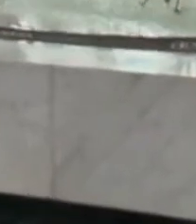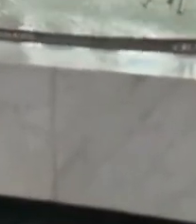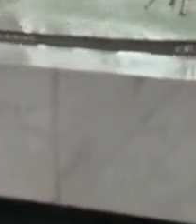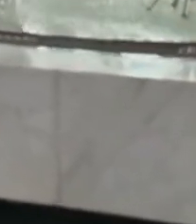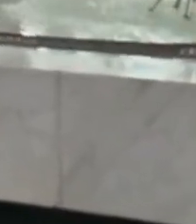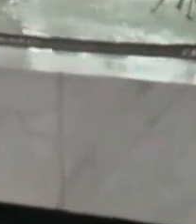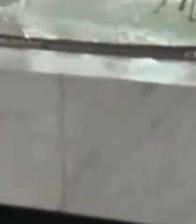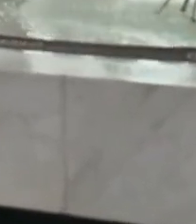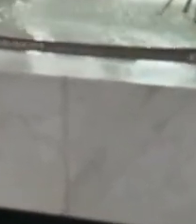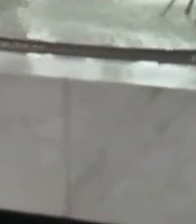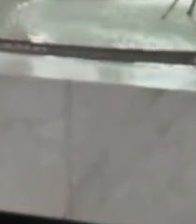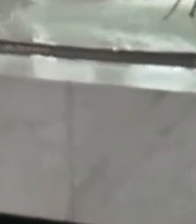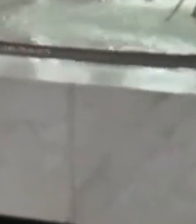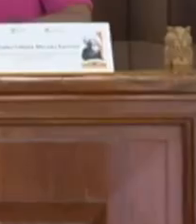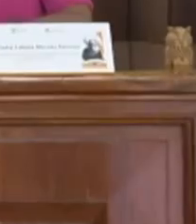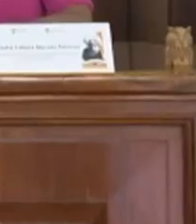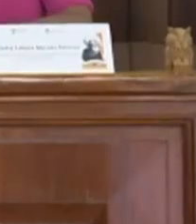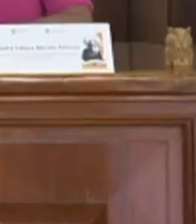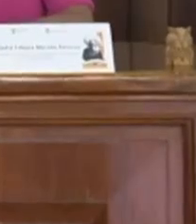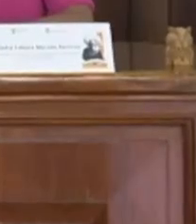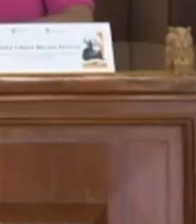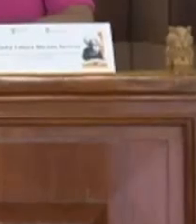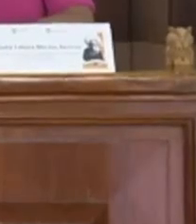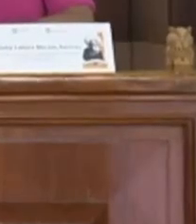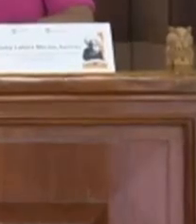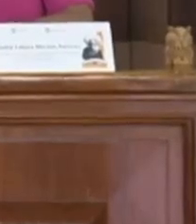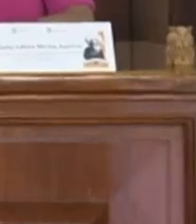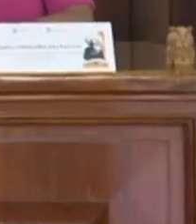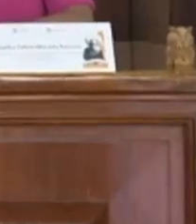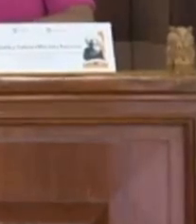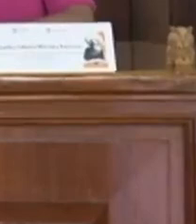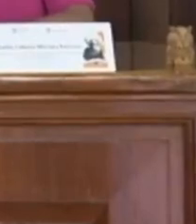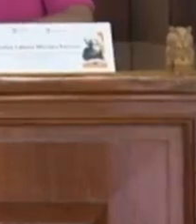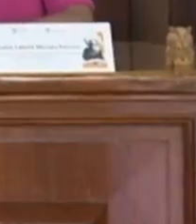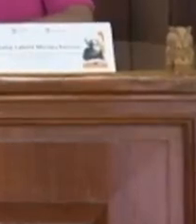10% de la extensión del establecimiento.